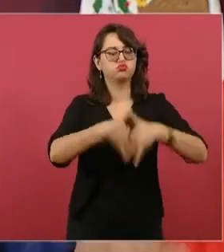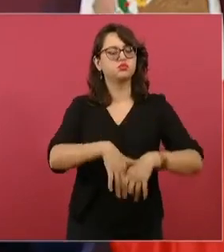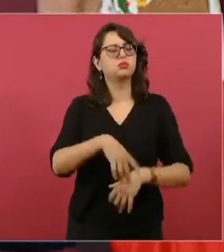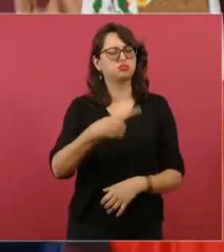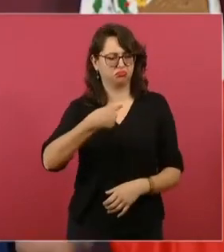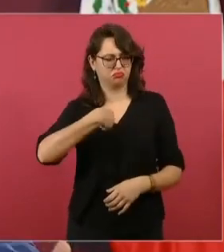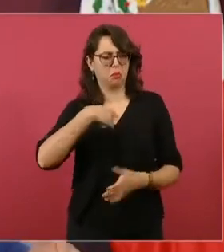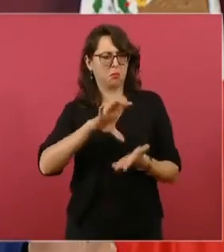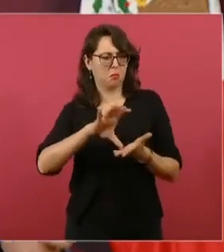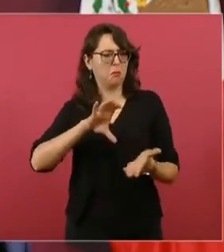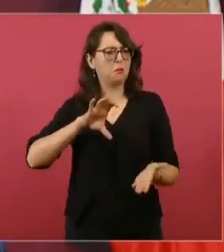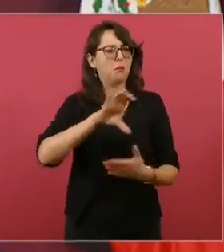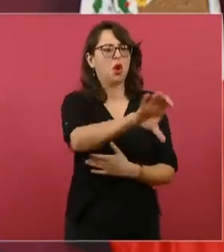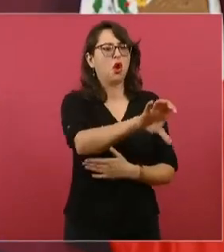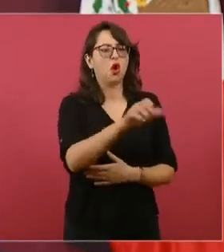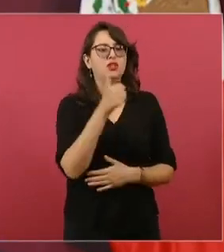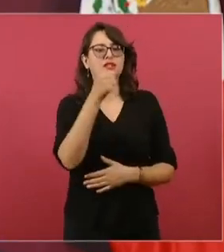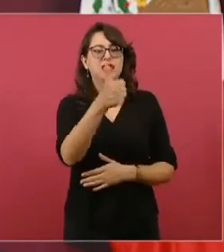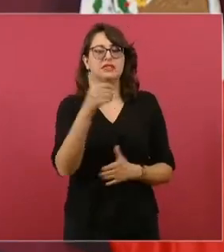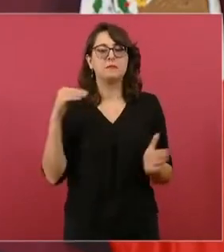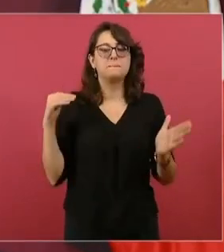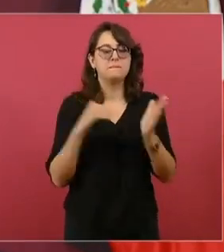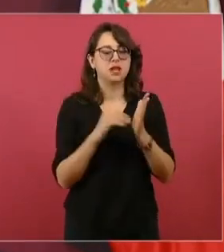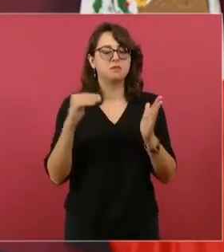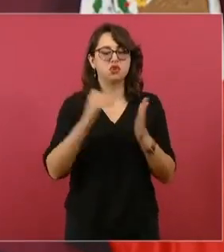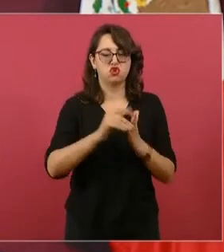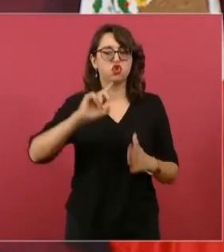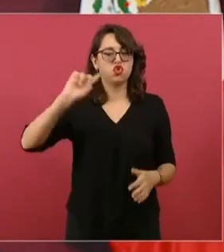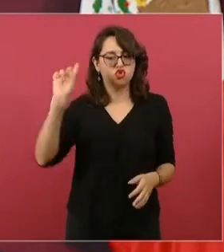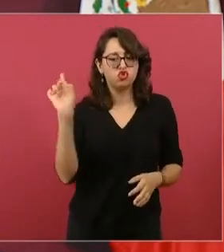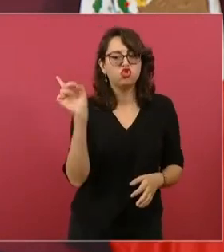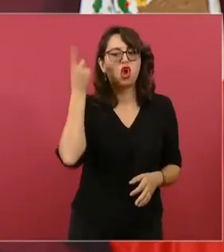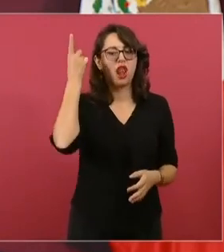porque tenemos